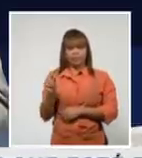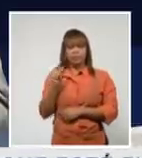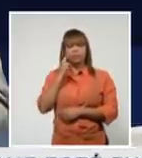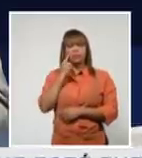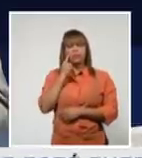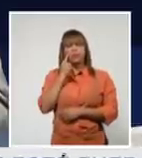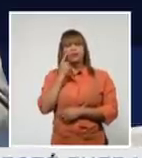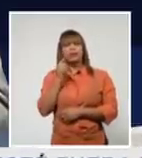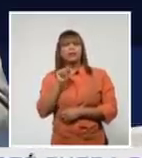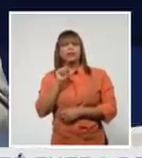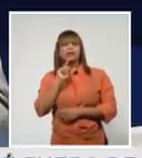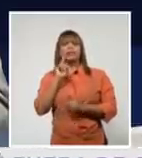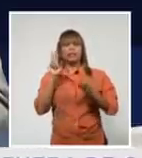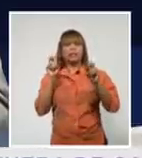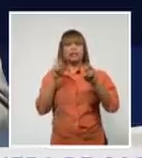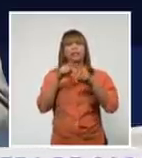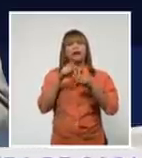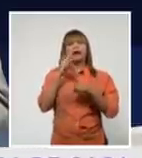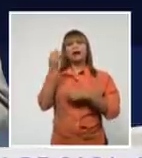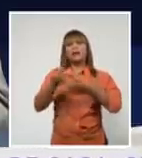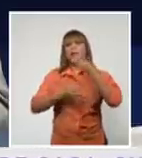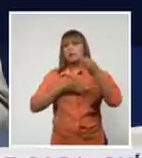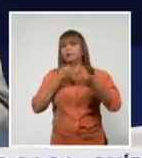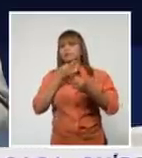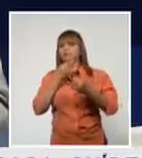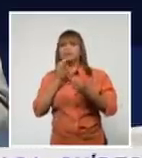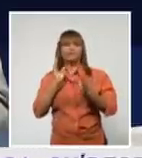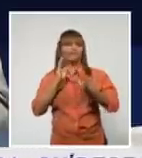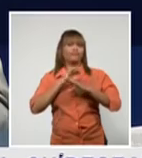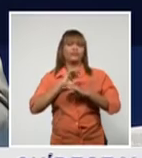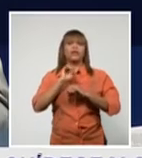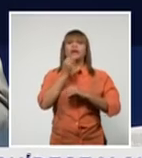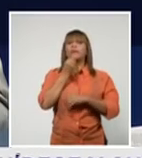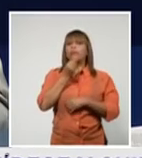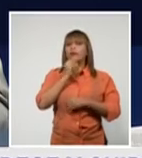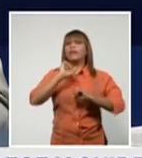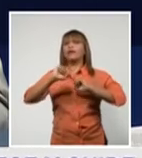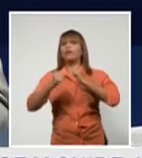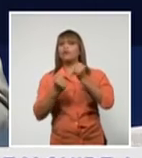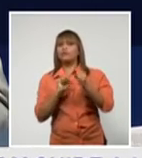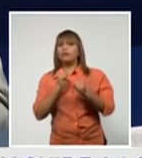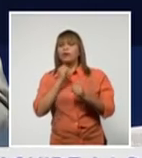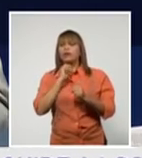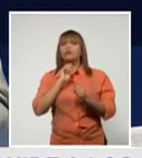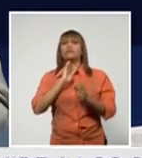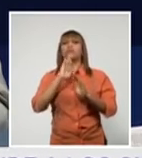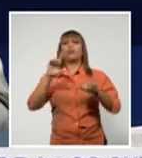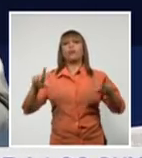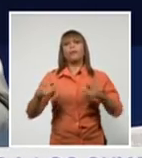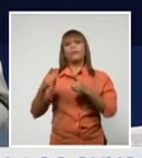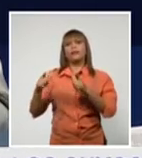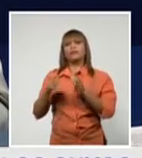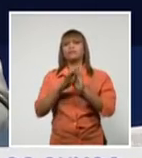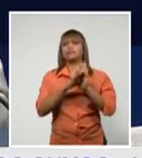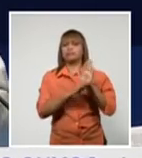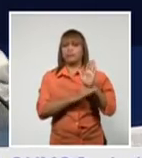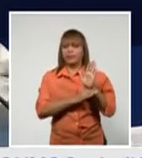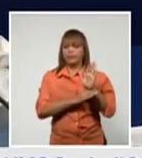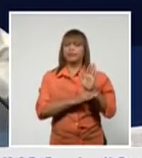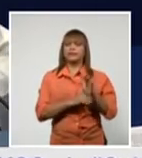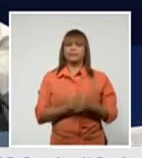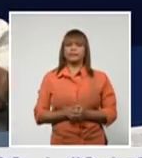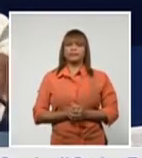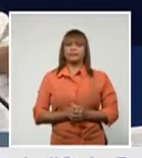de este tema, pues se puede controlar con el cumplimiento estricto de las medidas que